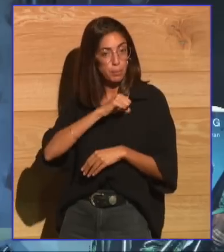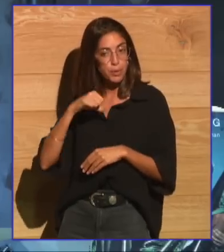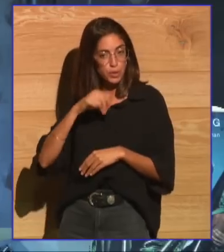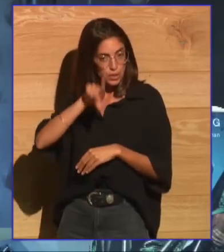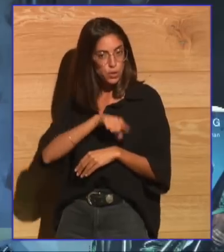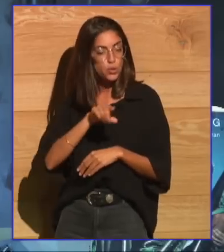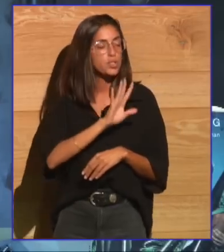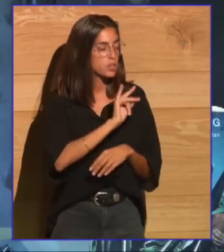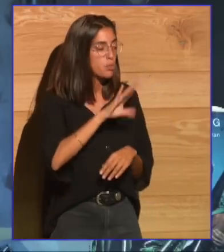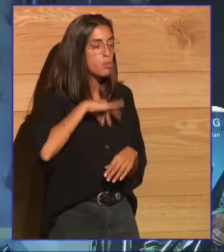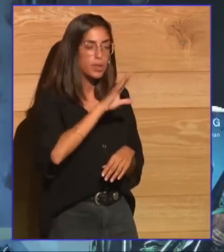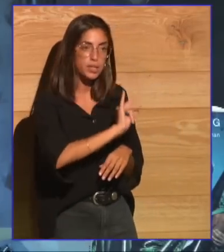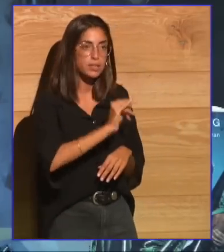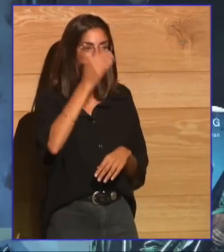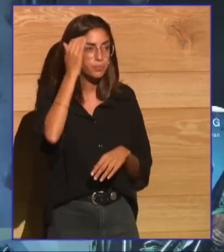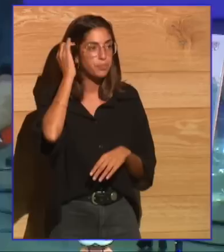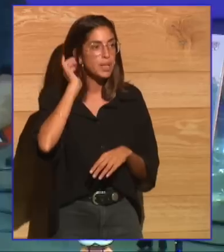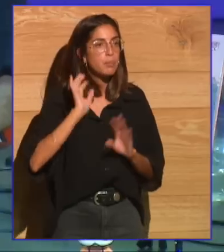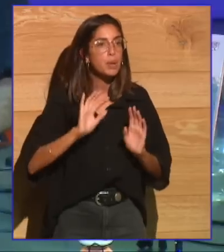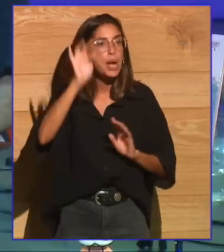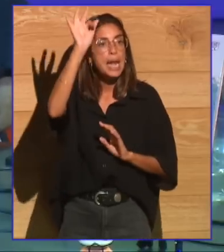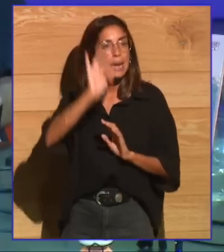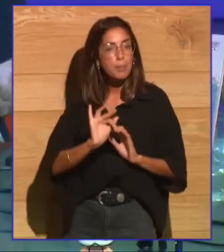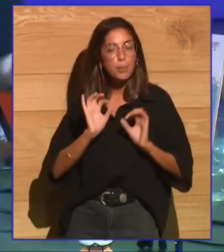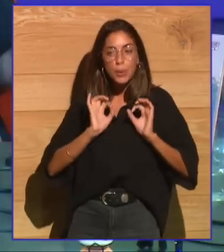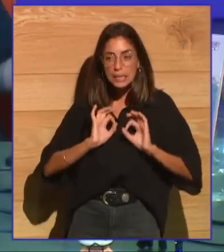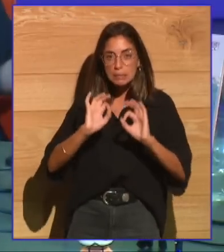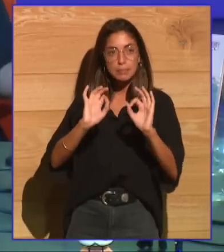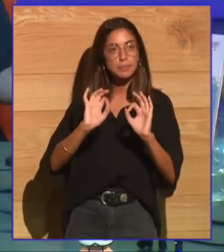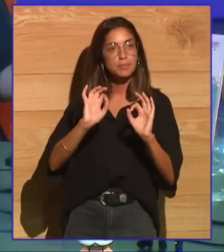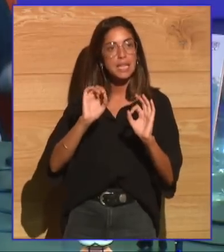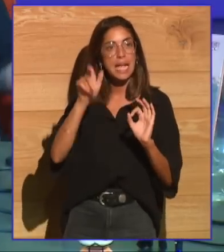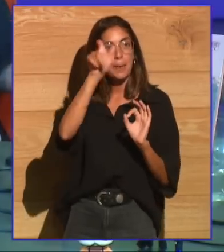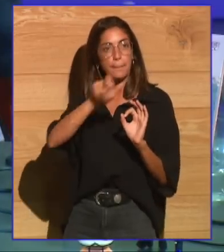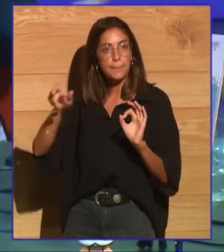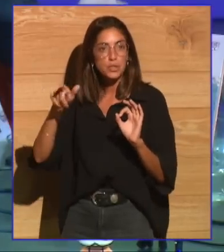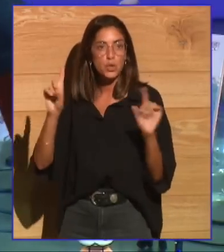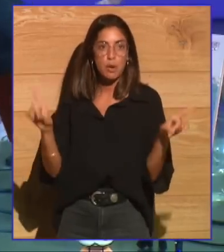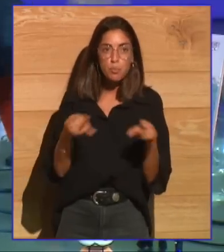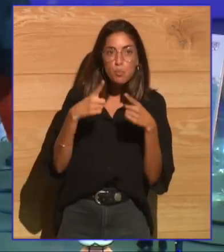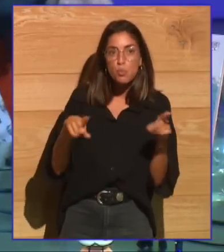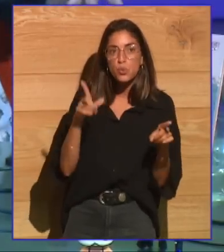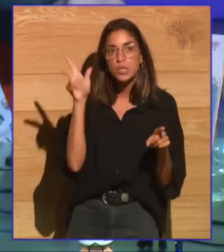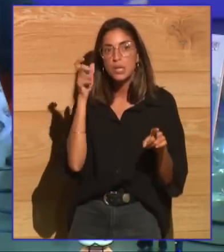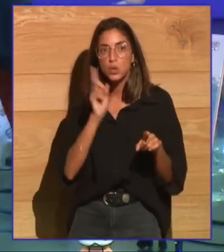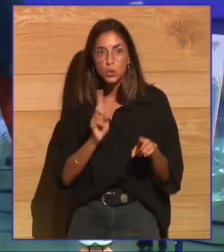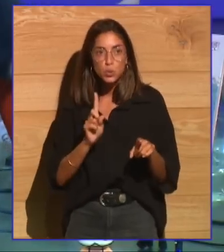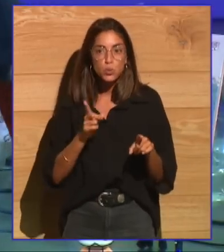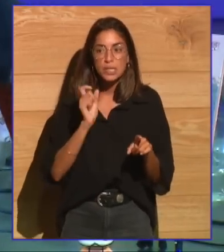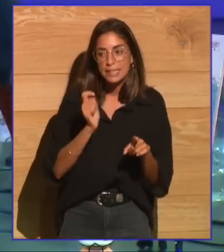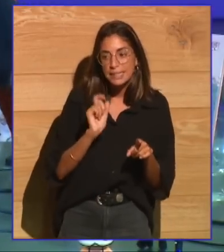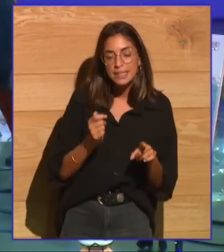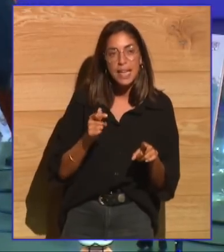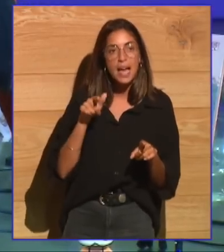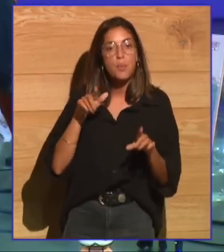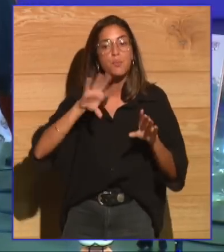concluir un poco como creo la película en sí que incluso gente que no escucha bandas sonoras de manera habitual si no es aficionado que es mucha